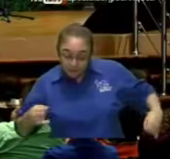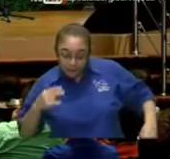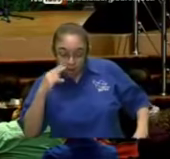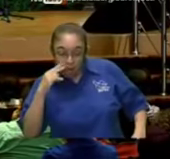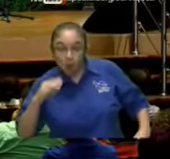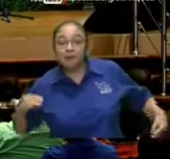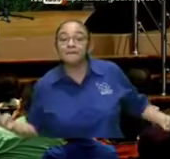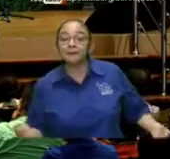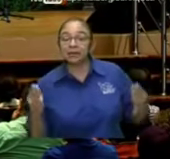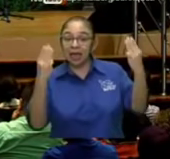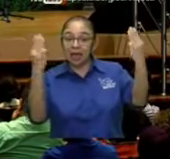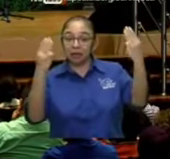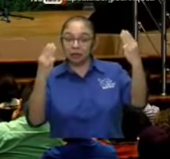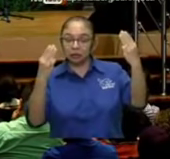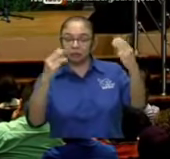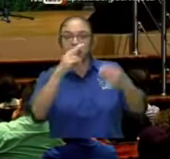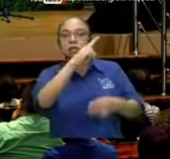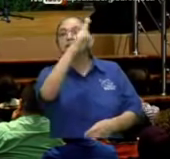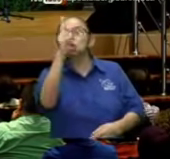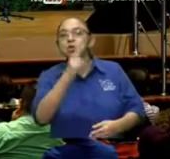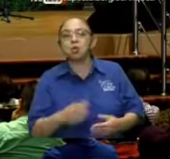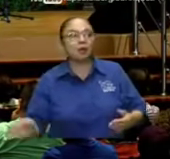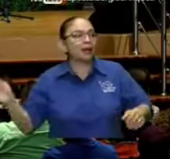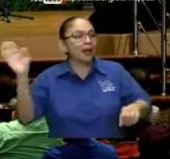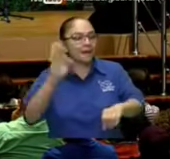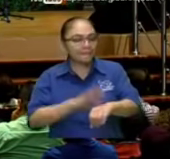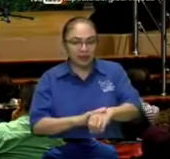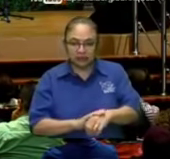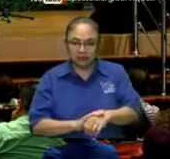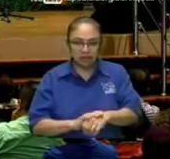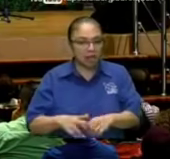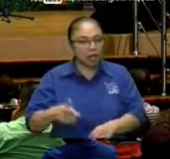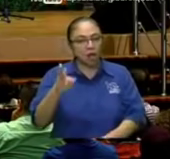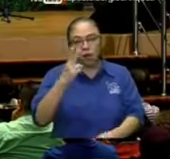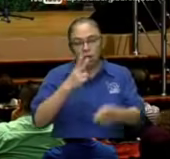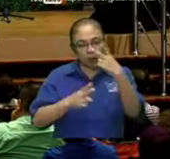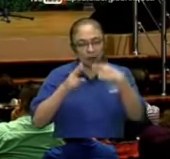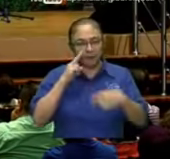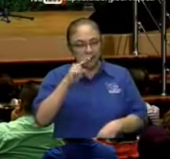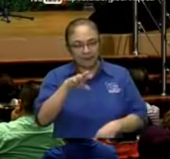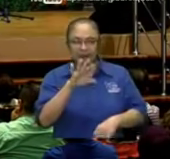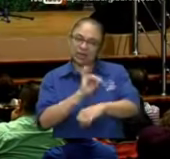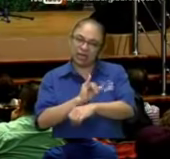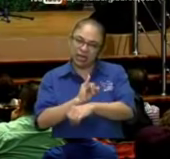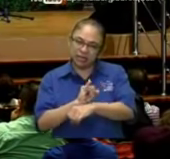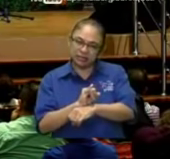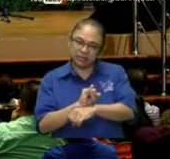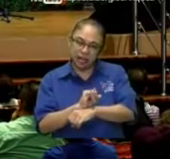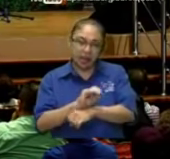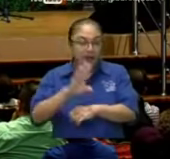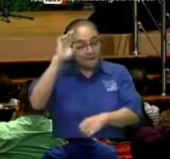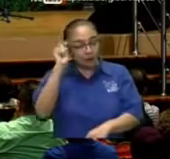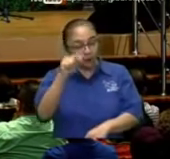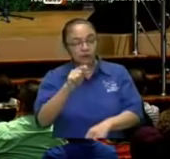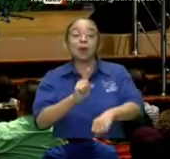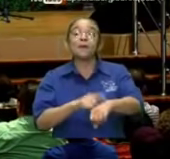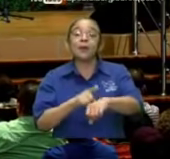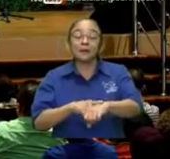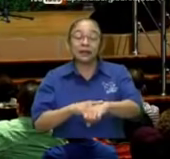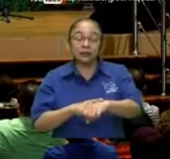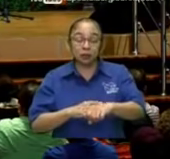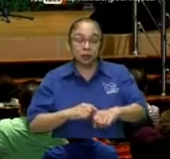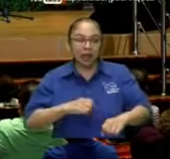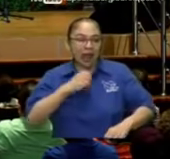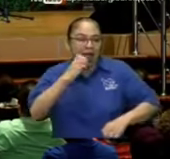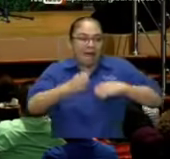cosa y nunca más se le vuelve a ver en las iglesias. Porque fue una explosión